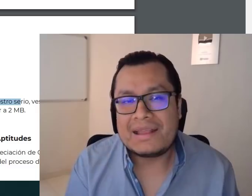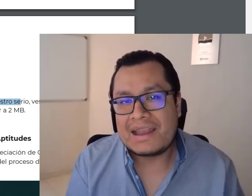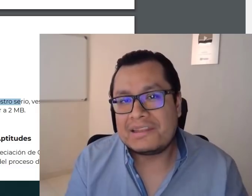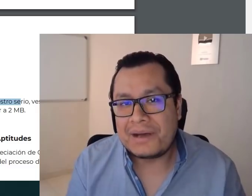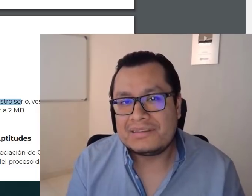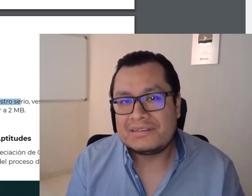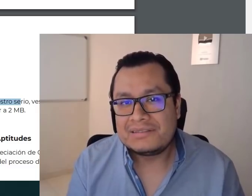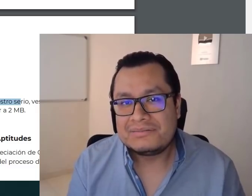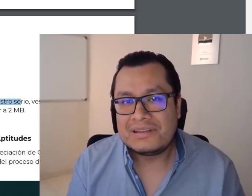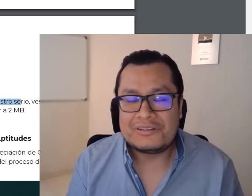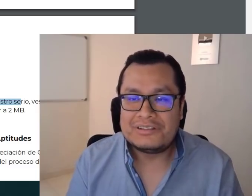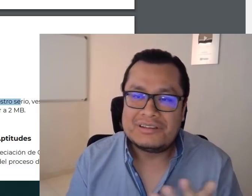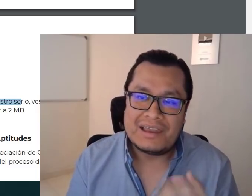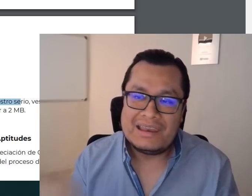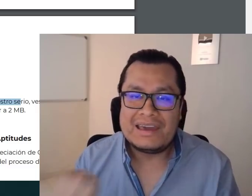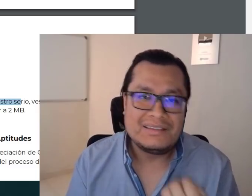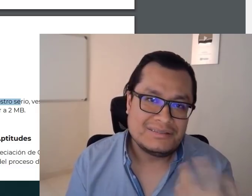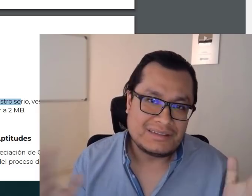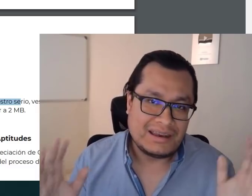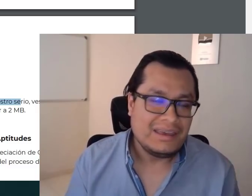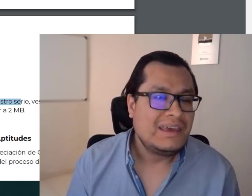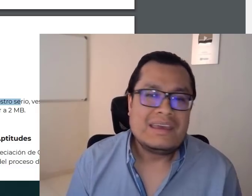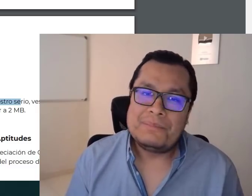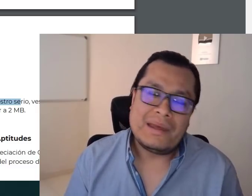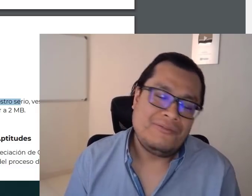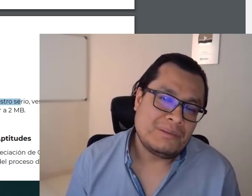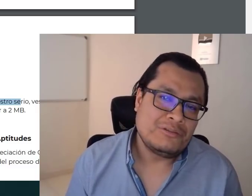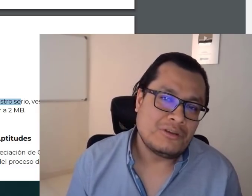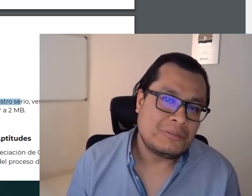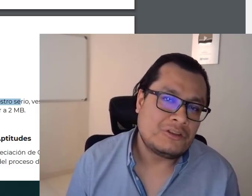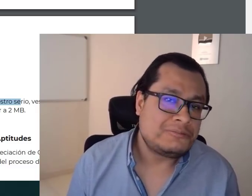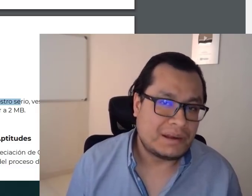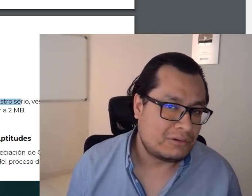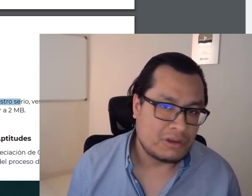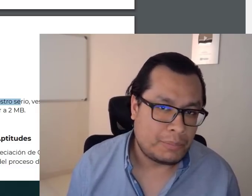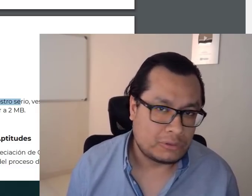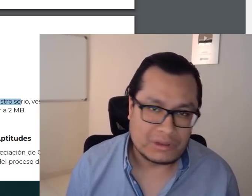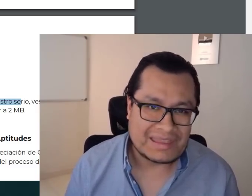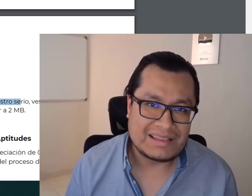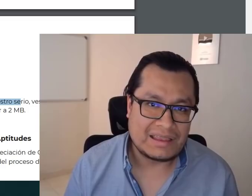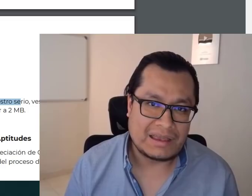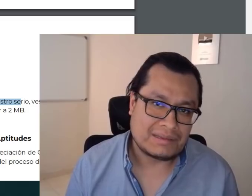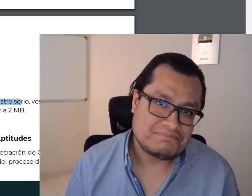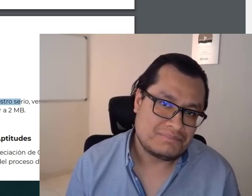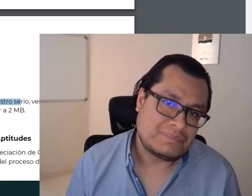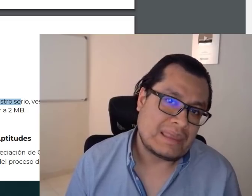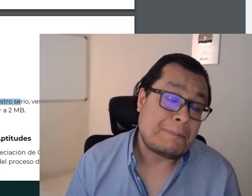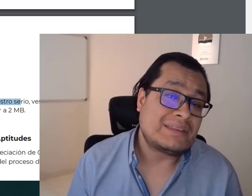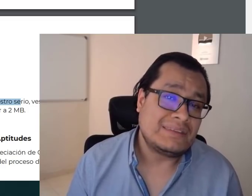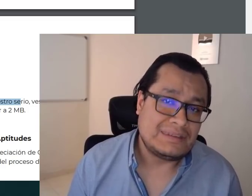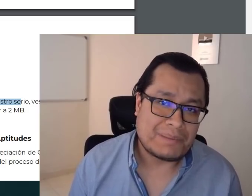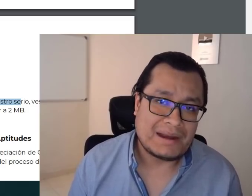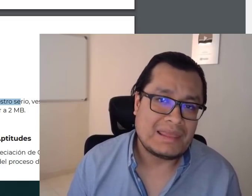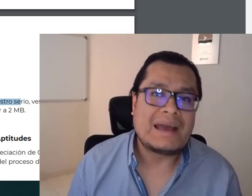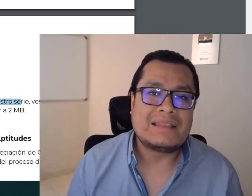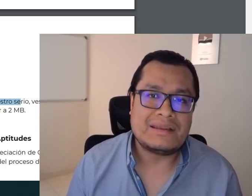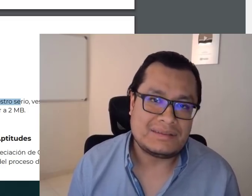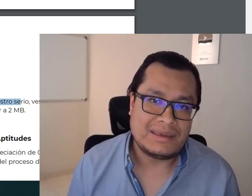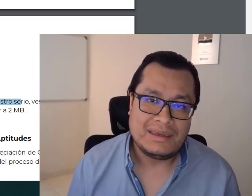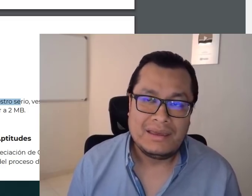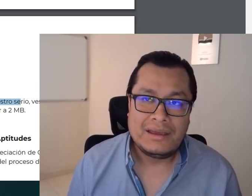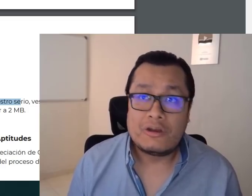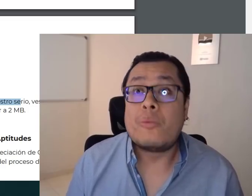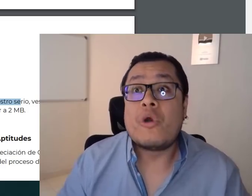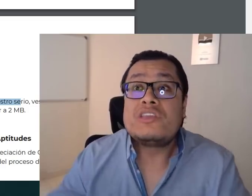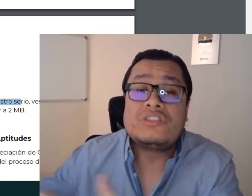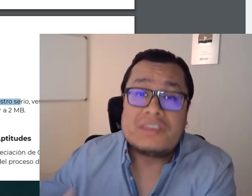se apegan a las bases entonces elijan sale a firmar un documento es perder una oportunidad de participar y de ganarse